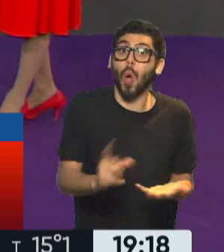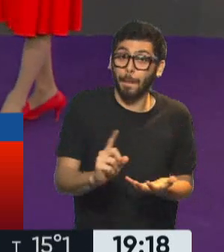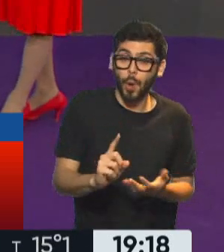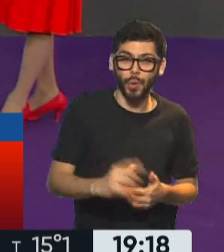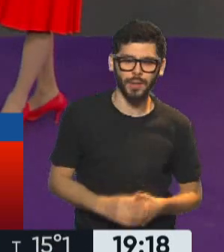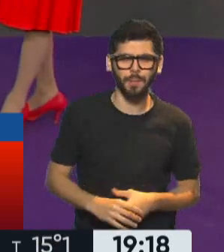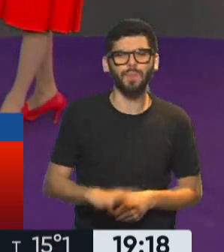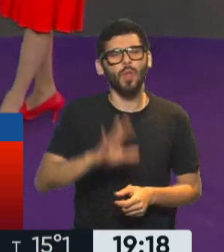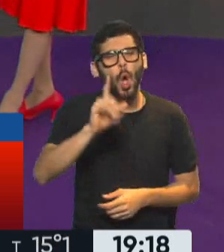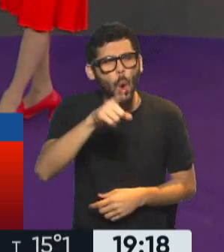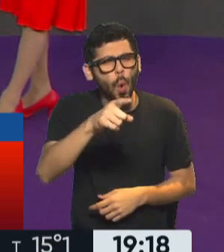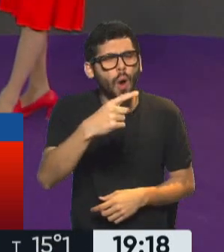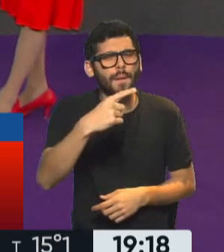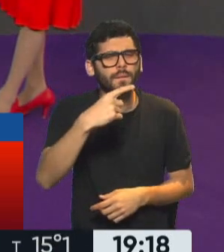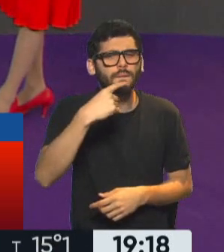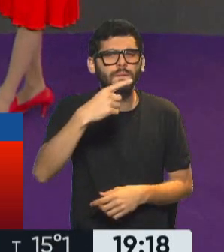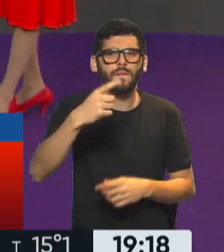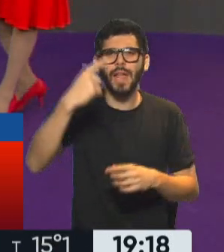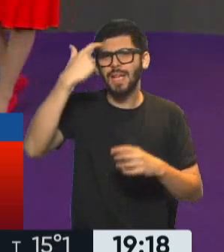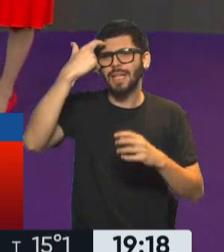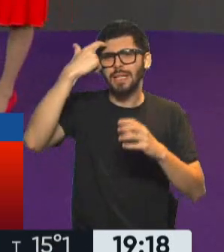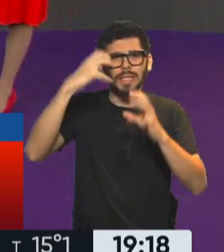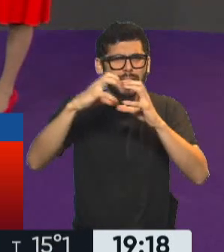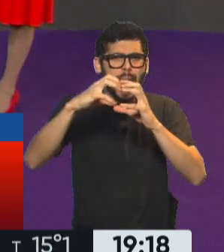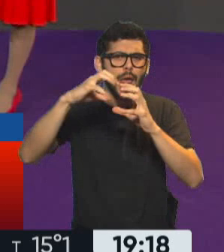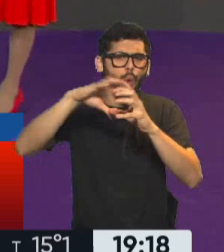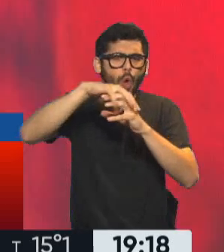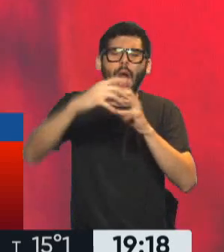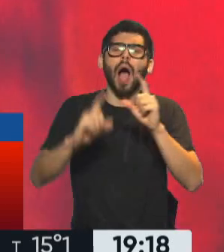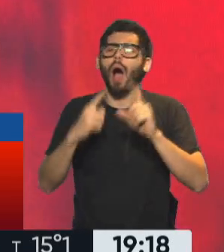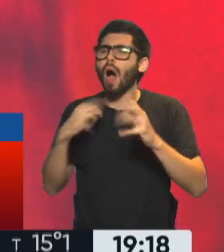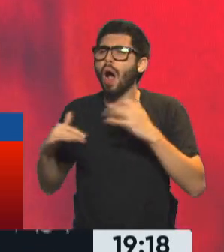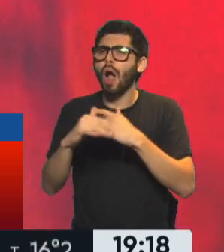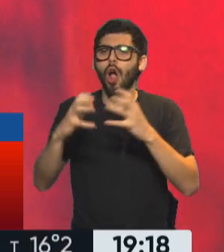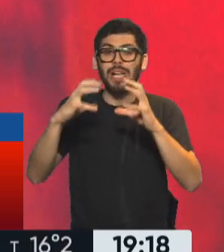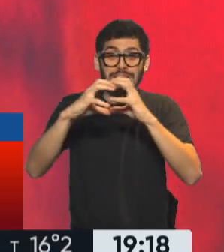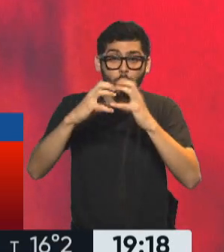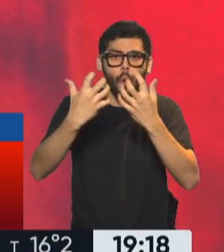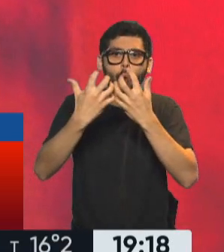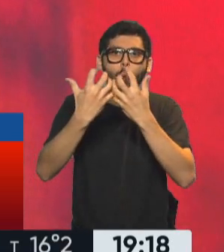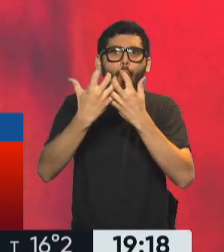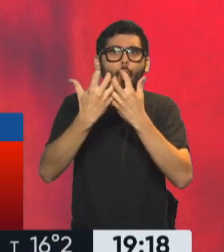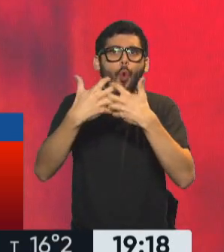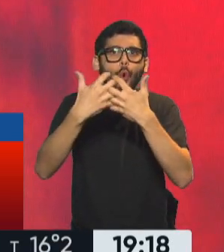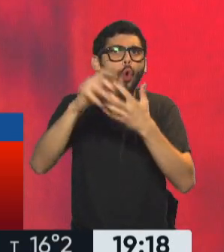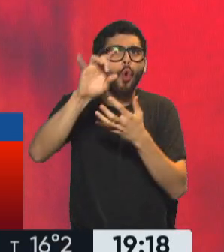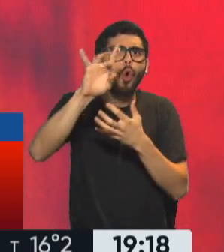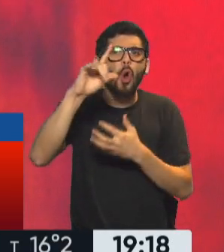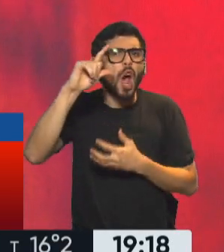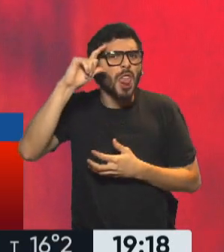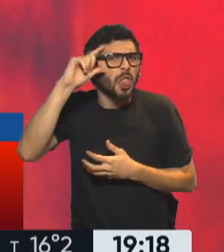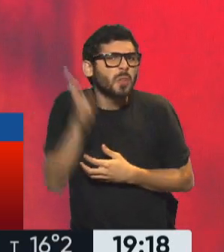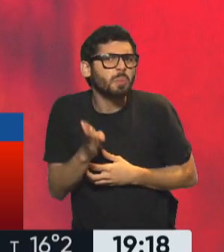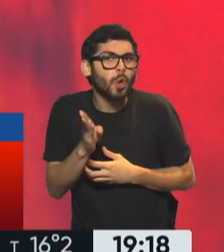un desconocimiento en lo que rodea el universo cerebral, ¿no? Porque se dice que usamos el 10%, por ejemplo, del cerebro, que el ser humano todavía no